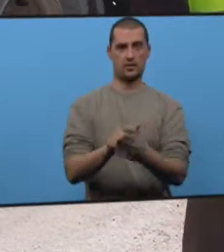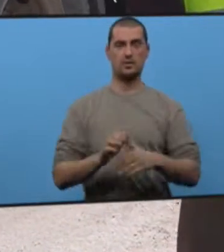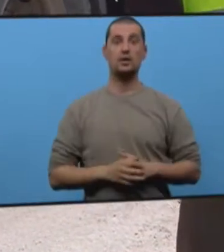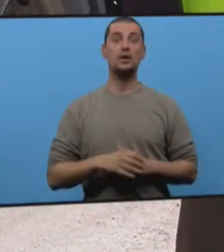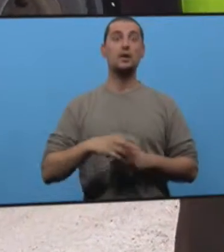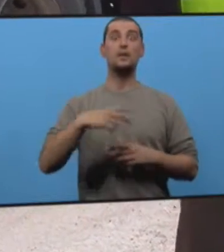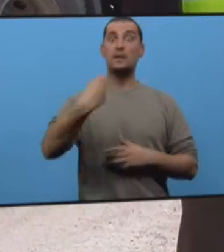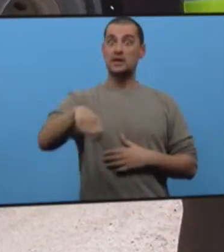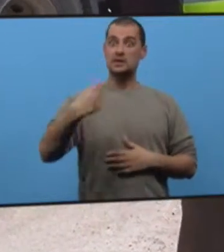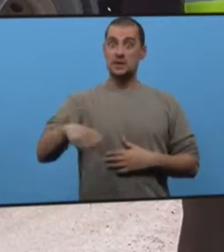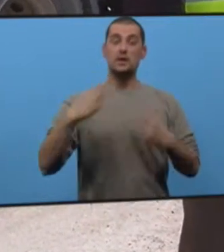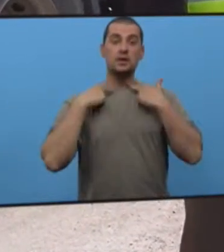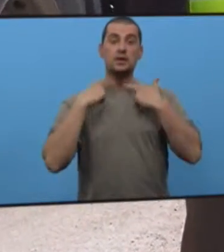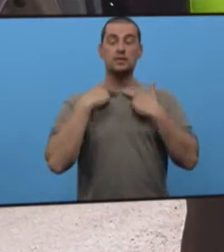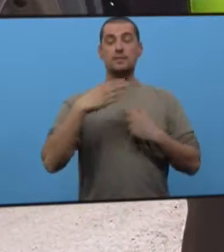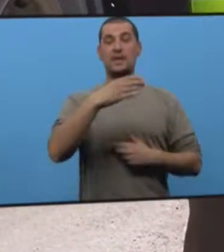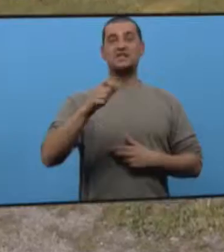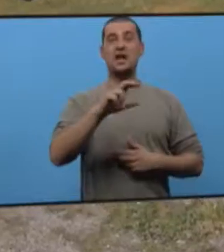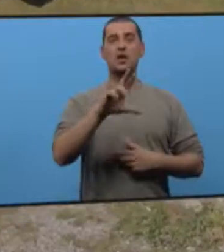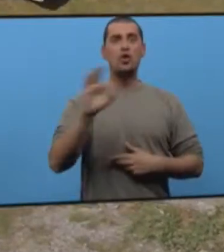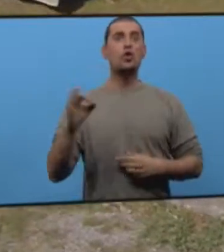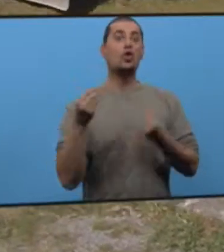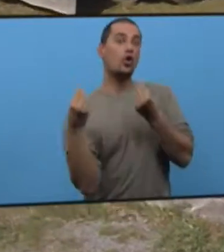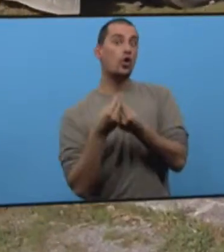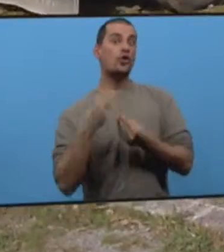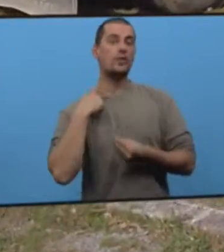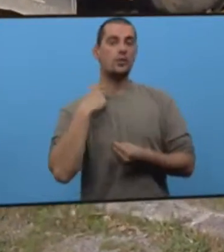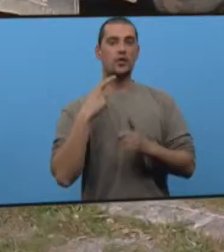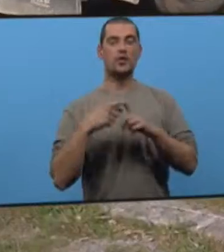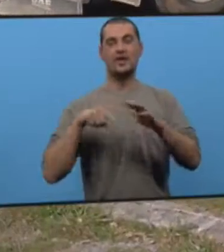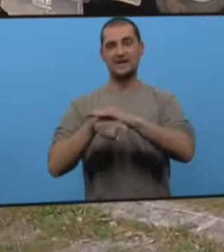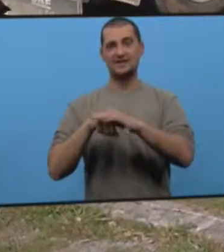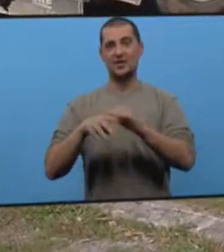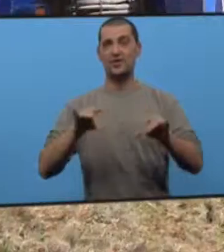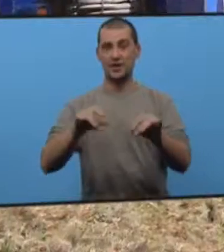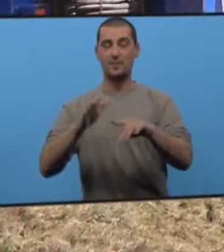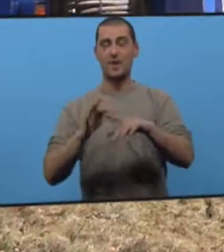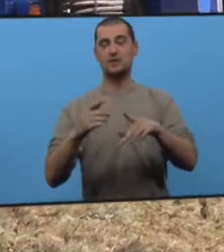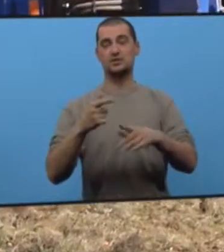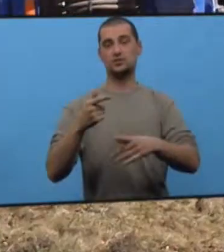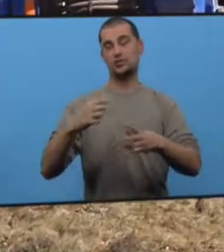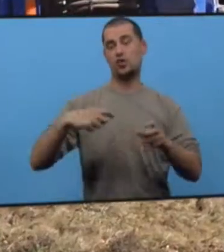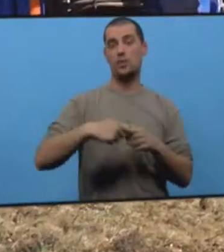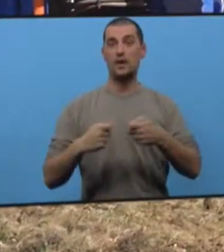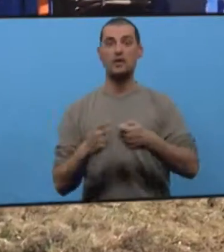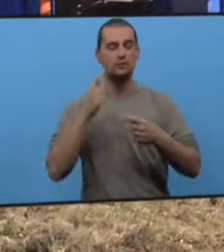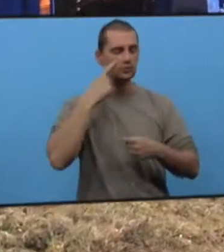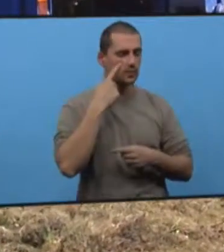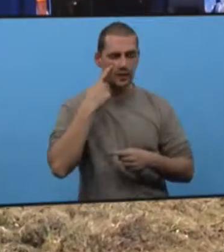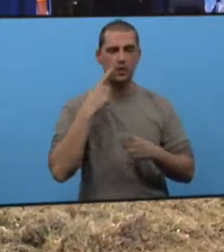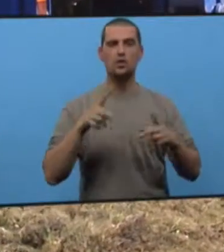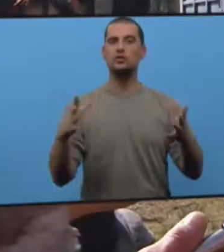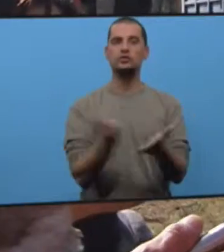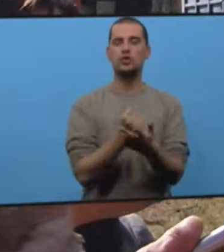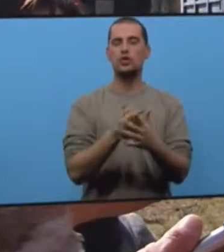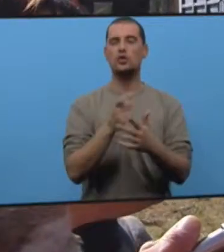O presidente da Deputación, José Ramón Gómez Besteiro, acompañado do deputado de Xestión Territorial e Cooperación cos Concellos, supervisaron o inicio das